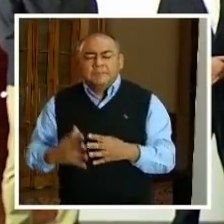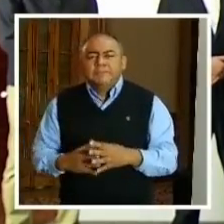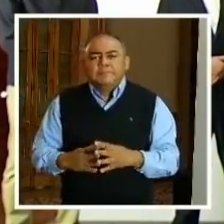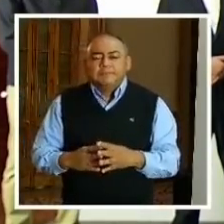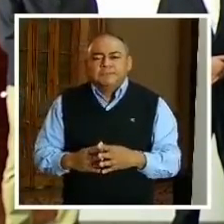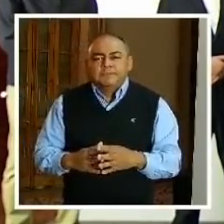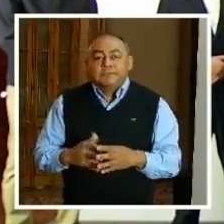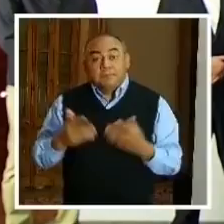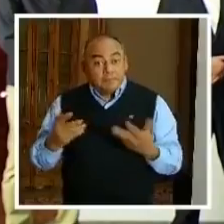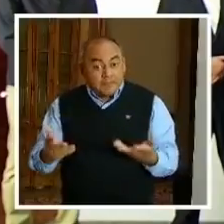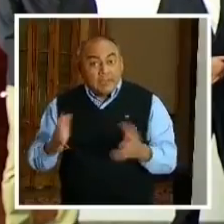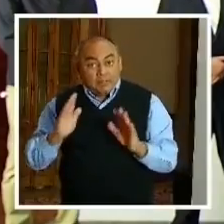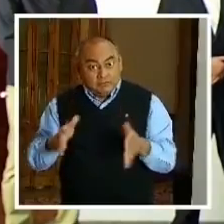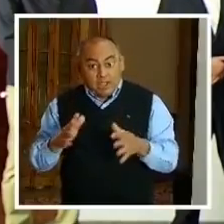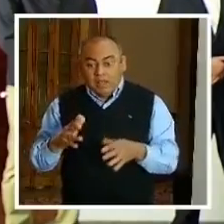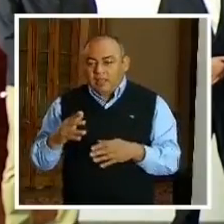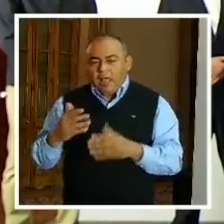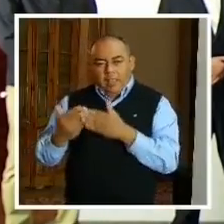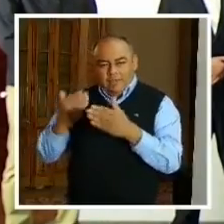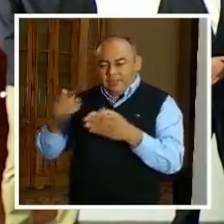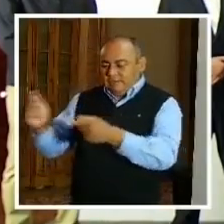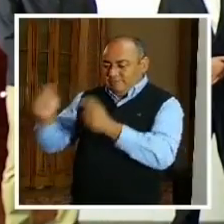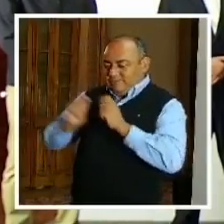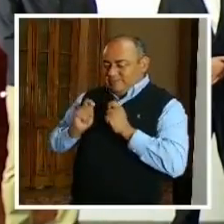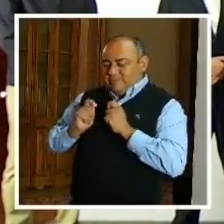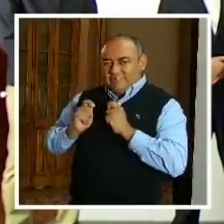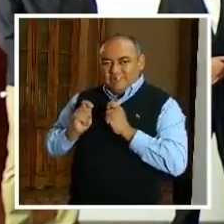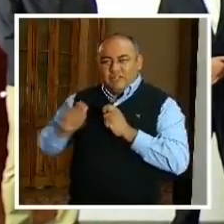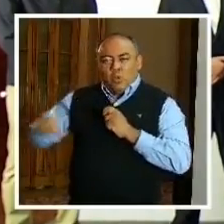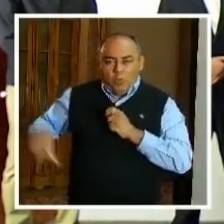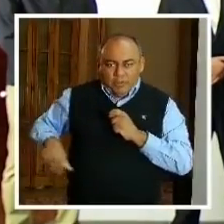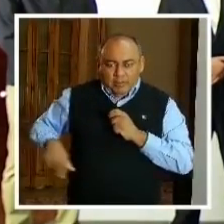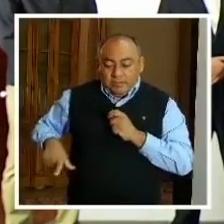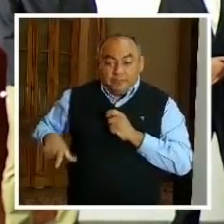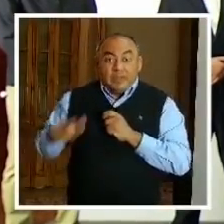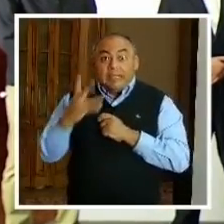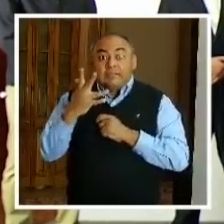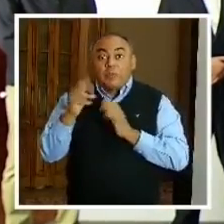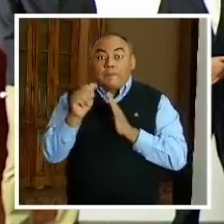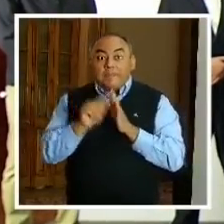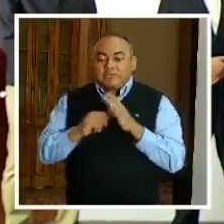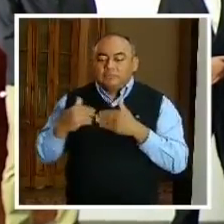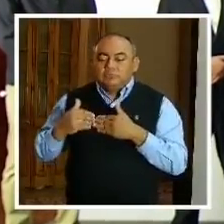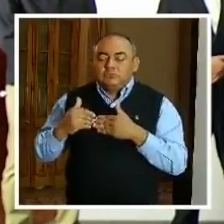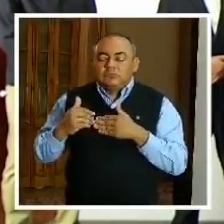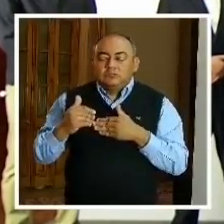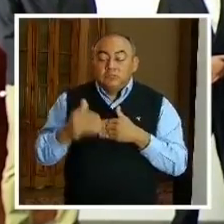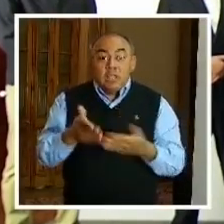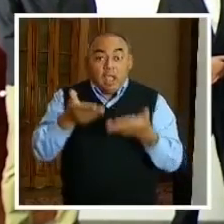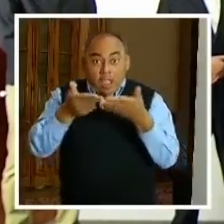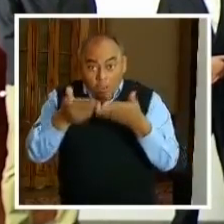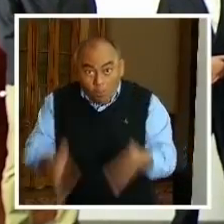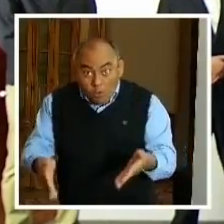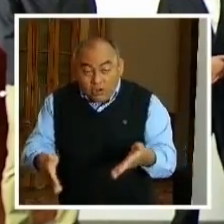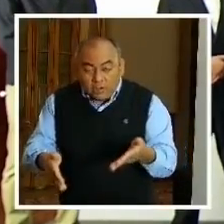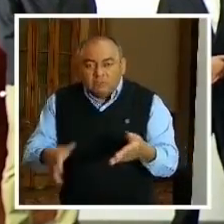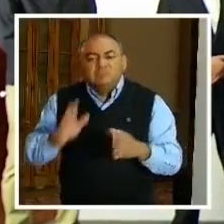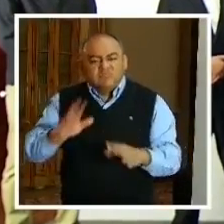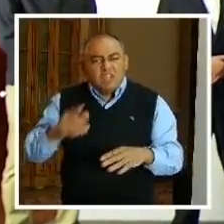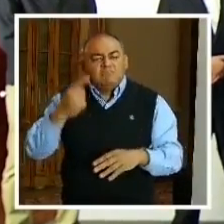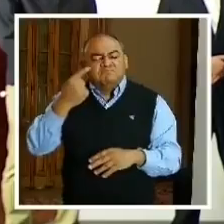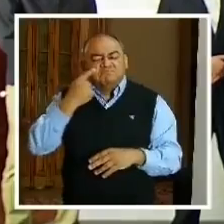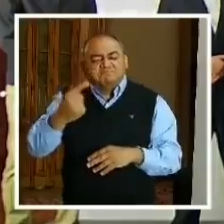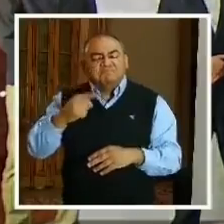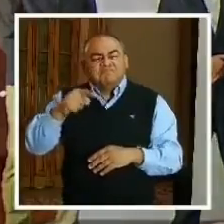Pues ya a 5 meses de gobierno, teniendo ya bien proyectado los 6 años del nuevo Nuevo León, les